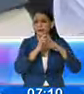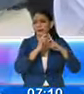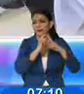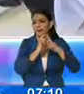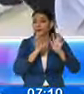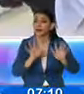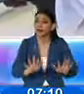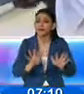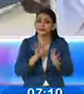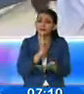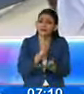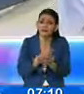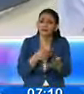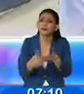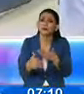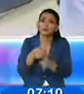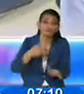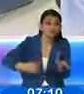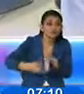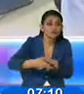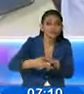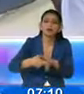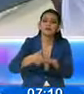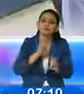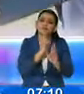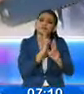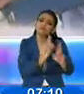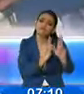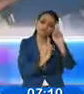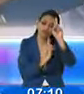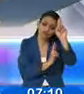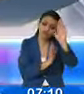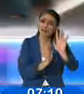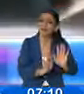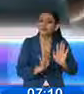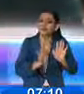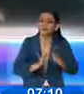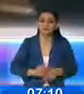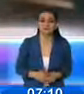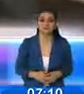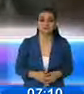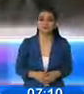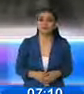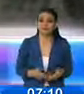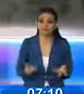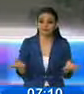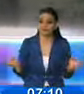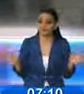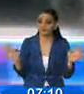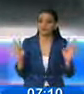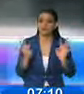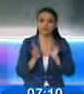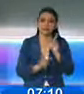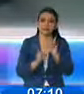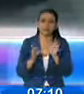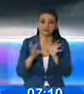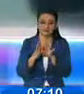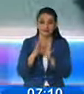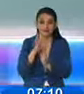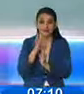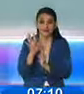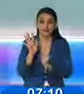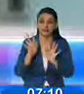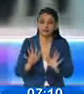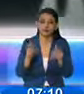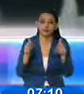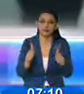groserías, y a pesar de eso hemos contestado siempre con la altura que nos corresponde. Rodeado de simpatizantes de Alianza País, el candidato